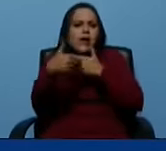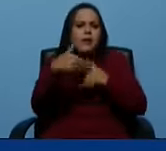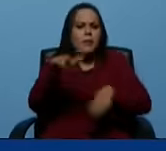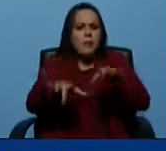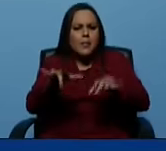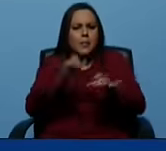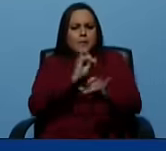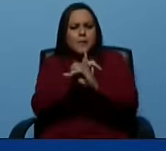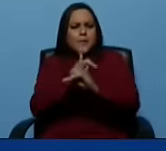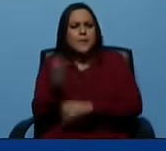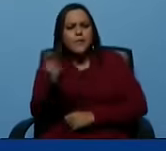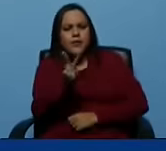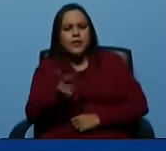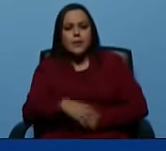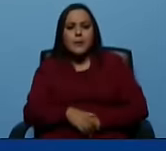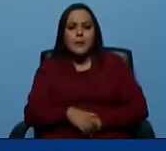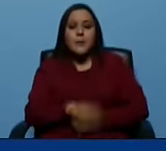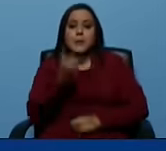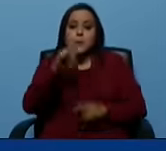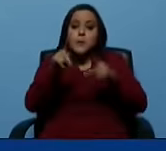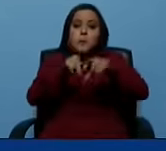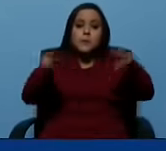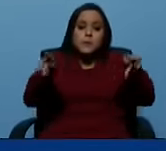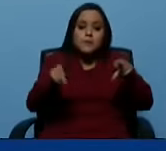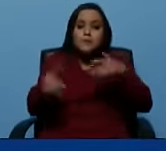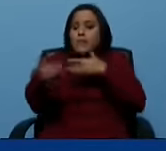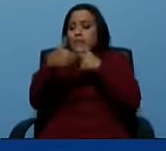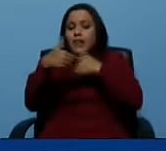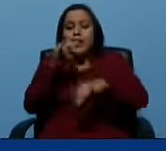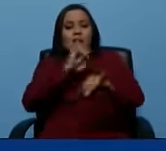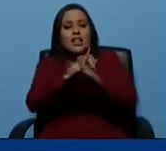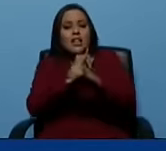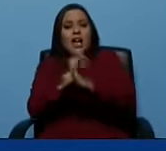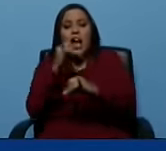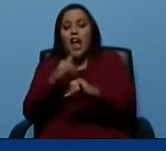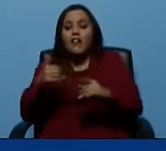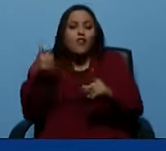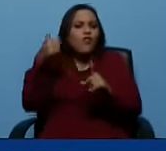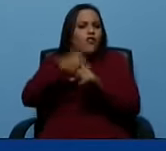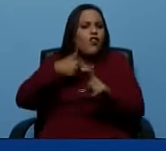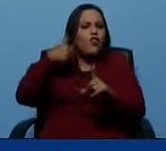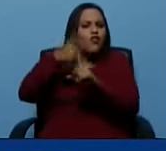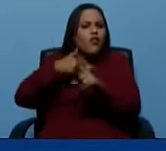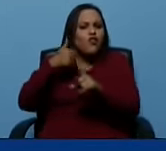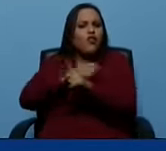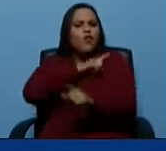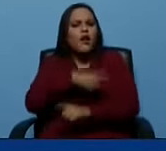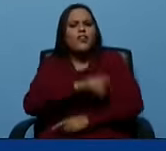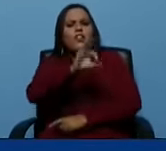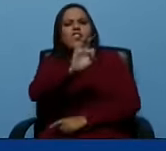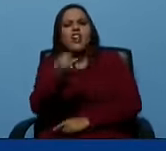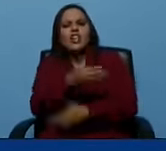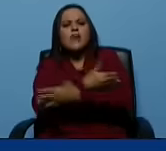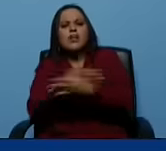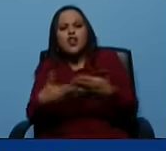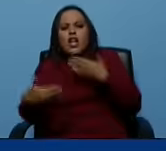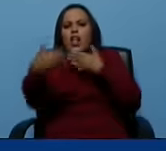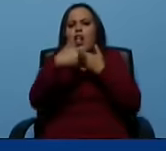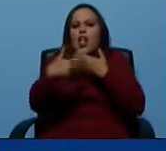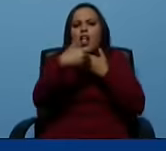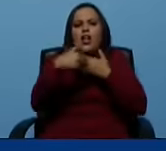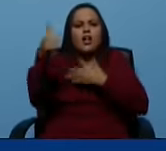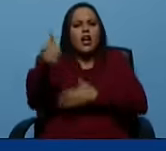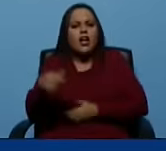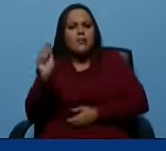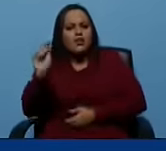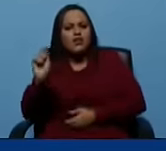en Venezuela, cuando es público notorio que el ataque cibernético fue brutal. 30 millones de ataques por minuto a